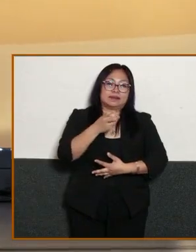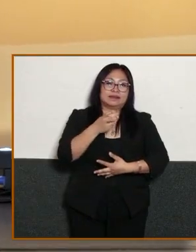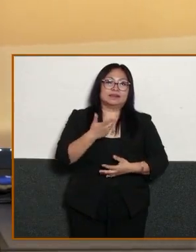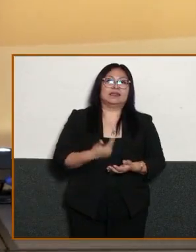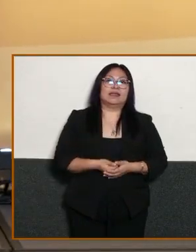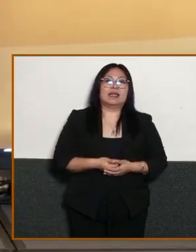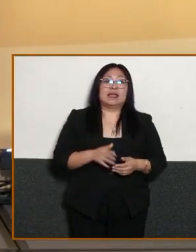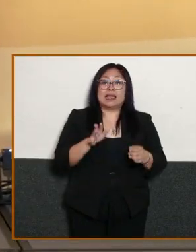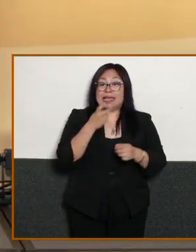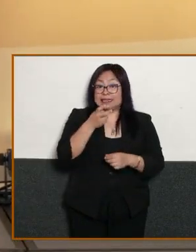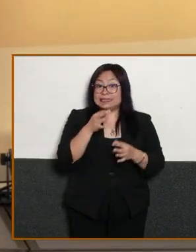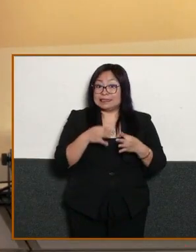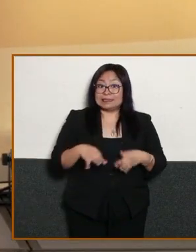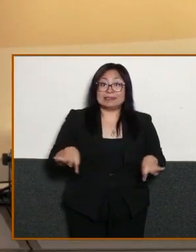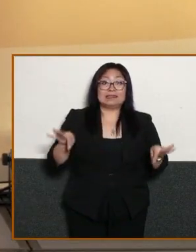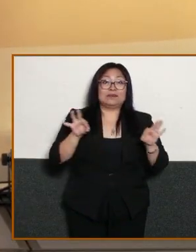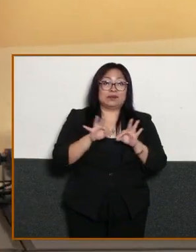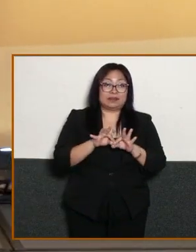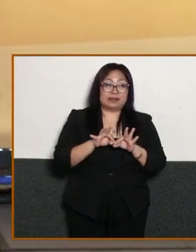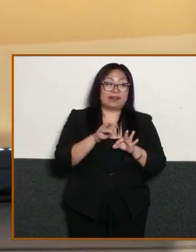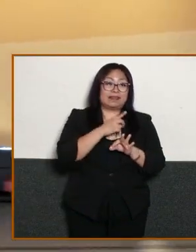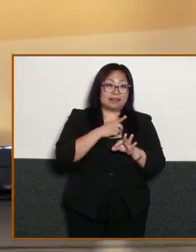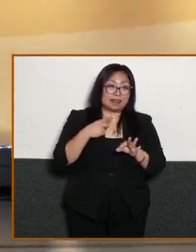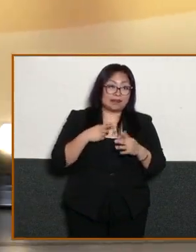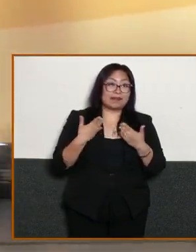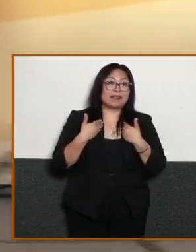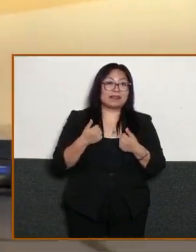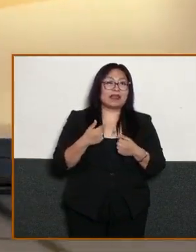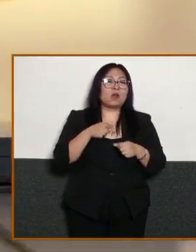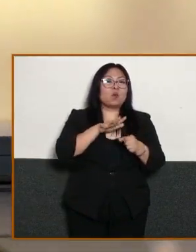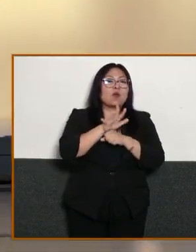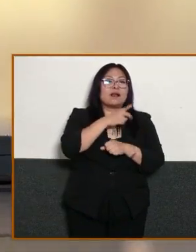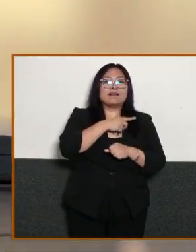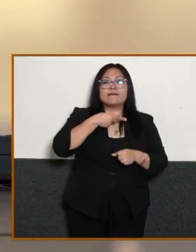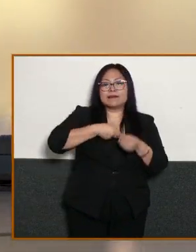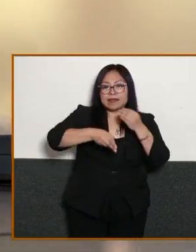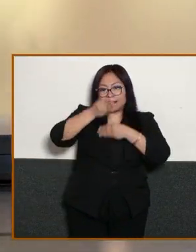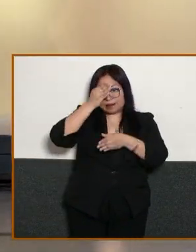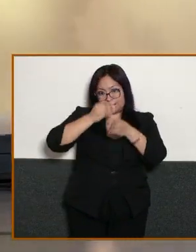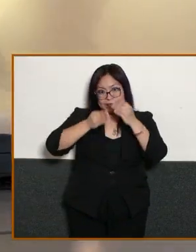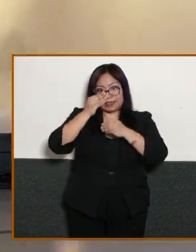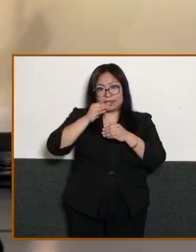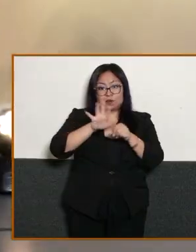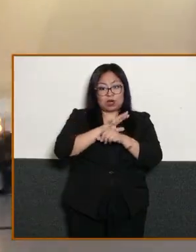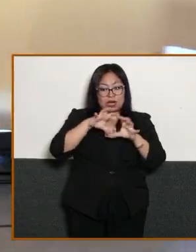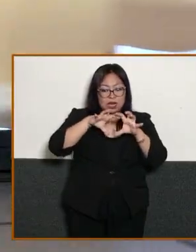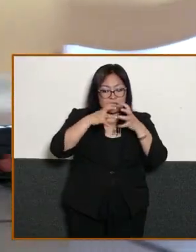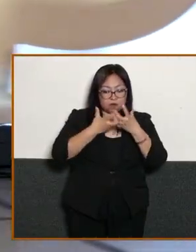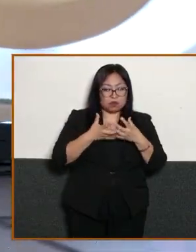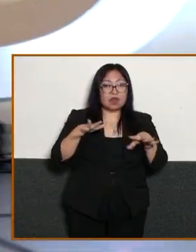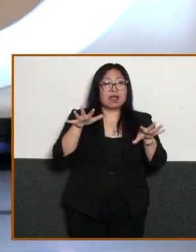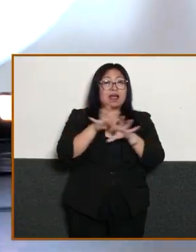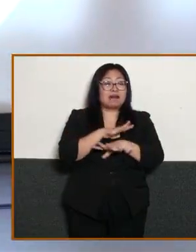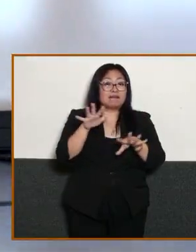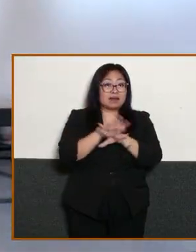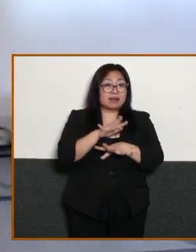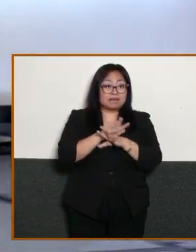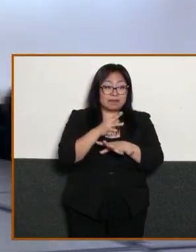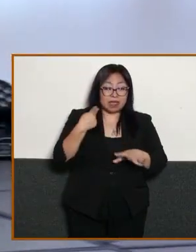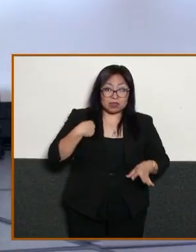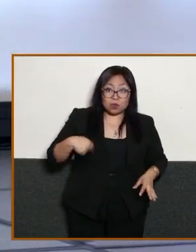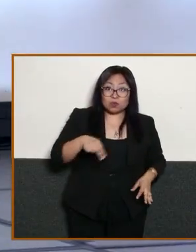Este es súper importante, entender qué es lo que tienen que aprender. Porque en un mundo que va a cambiar tanto, todos